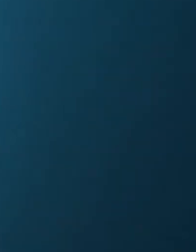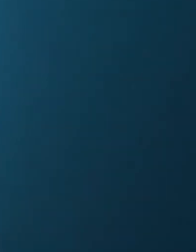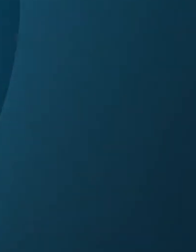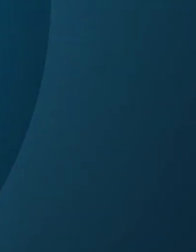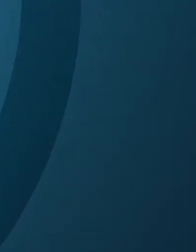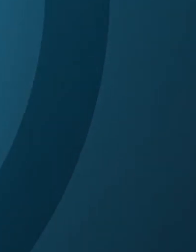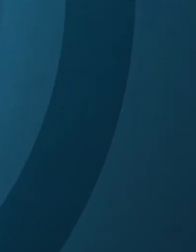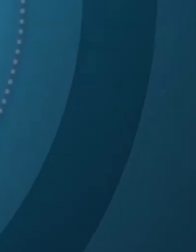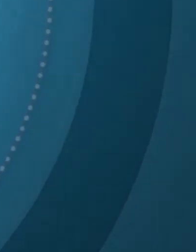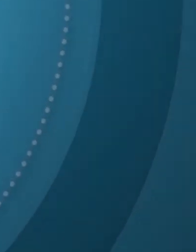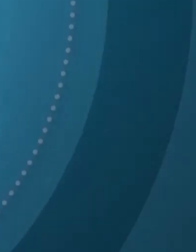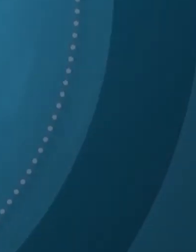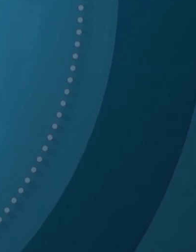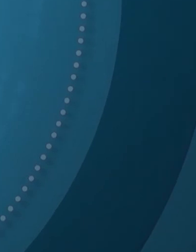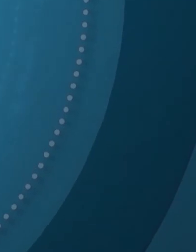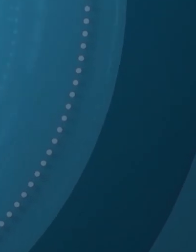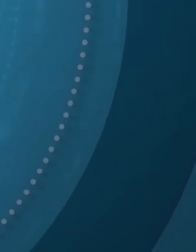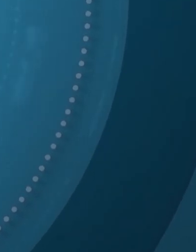Gracias. Gracias. Gracias.